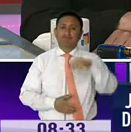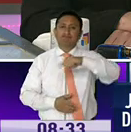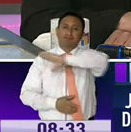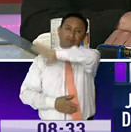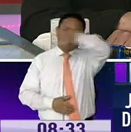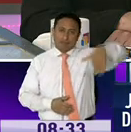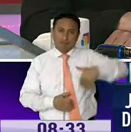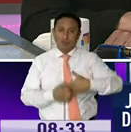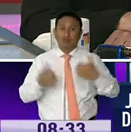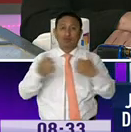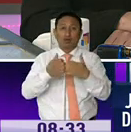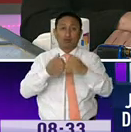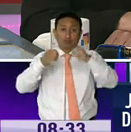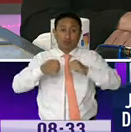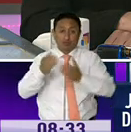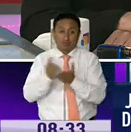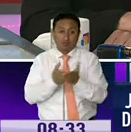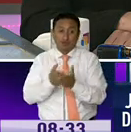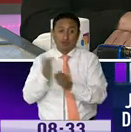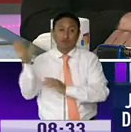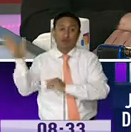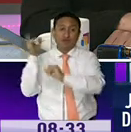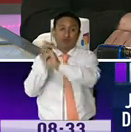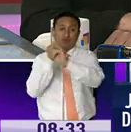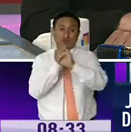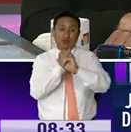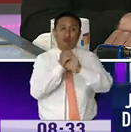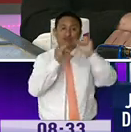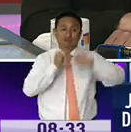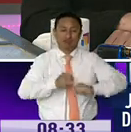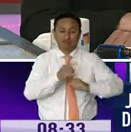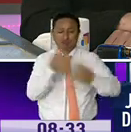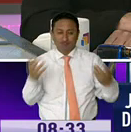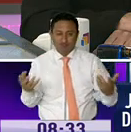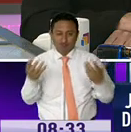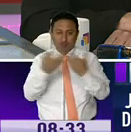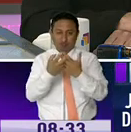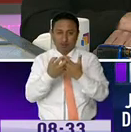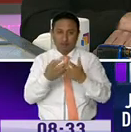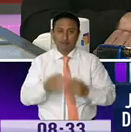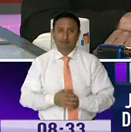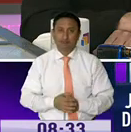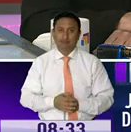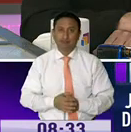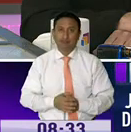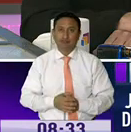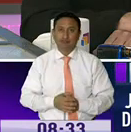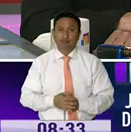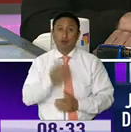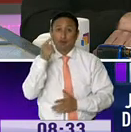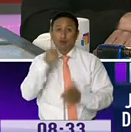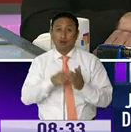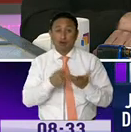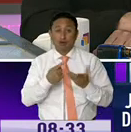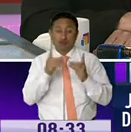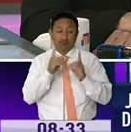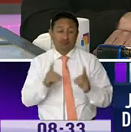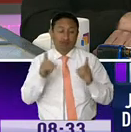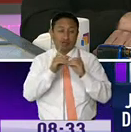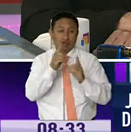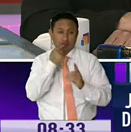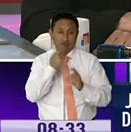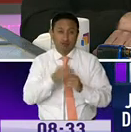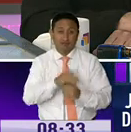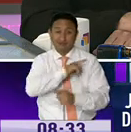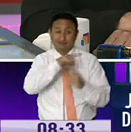infraestructura absolutamente al servicio de las instituciones de manera articulada. Quiero yo, Roberto, por ejemplo, para dar un dato, nosotros